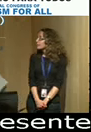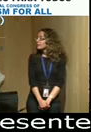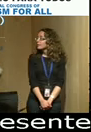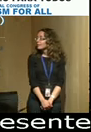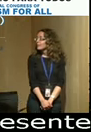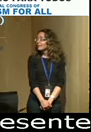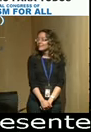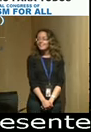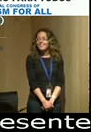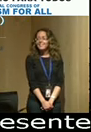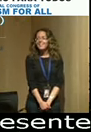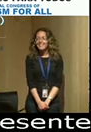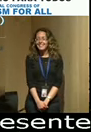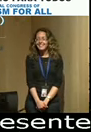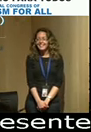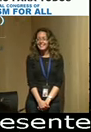Ya no se cae más.